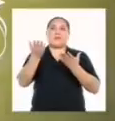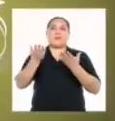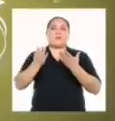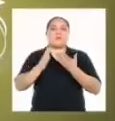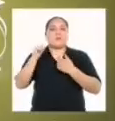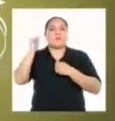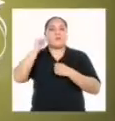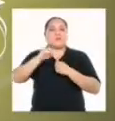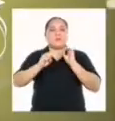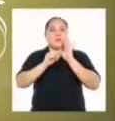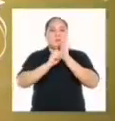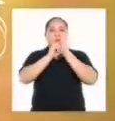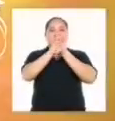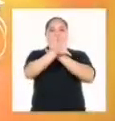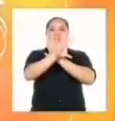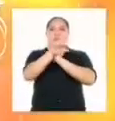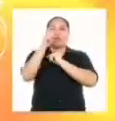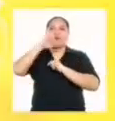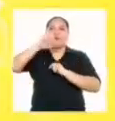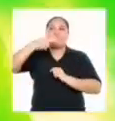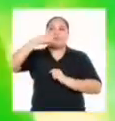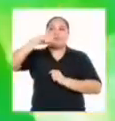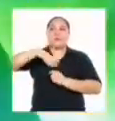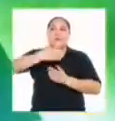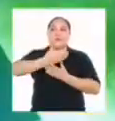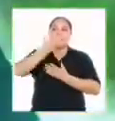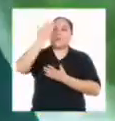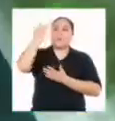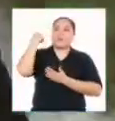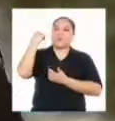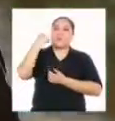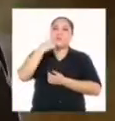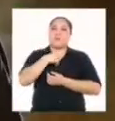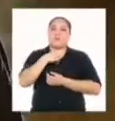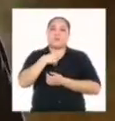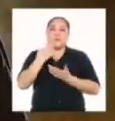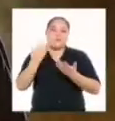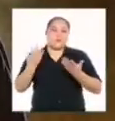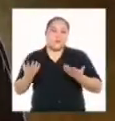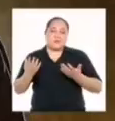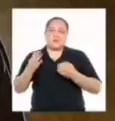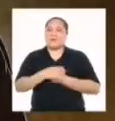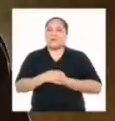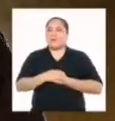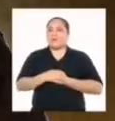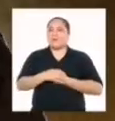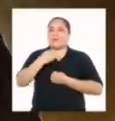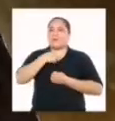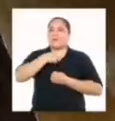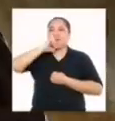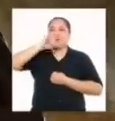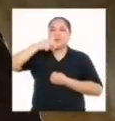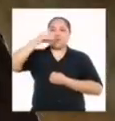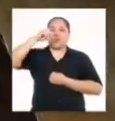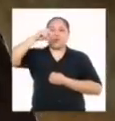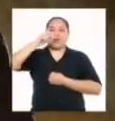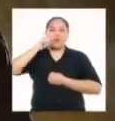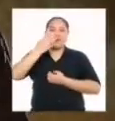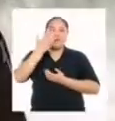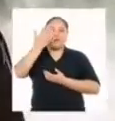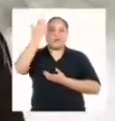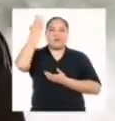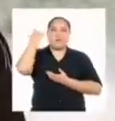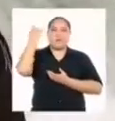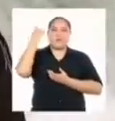Bienvenidas y bienvenidos al show de Jonathan del pasado. Y yo soy nada más y nada menos que el Jonathan del